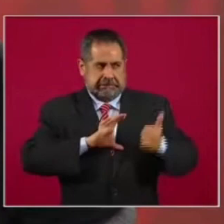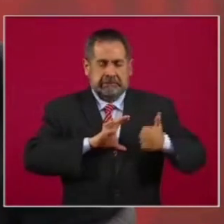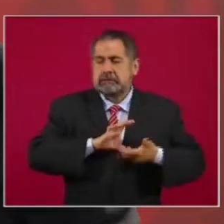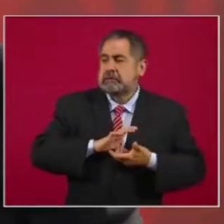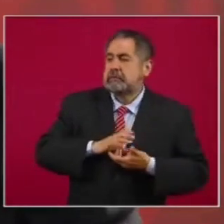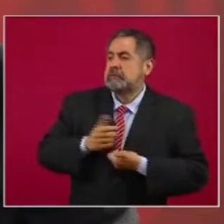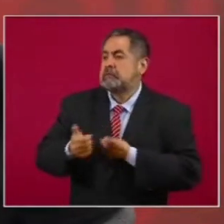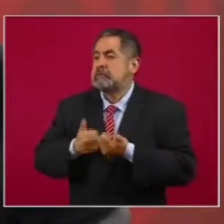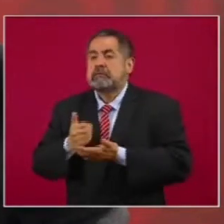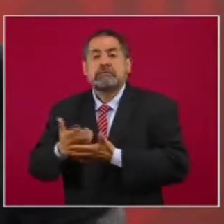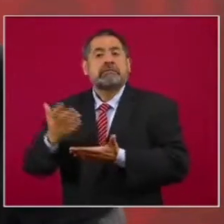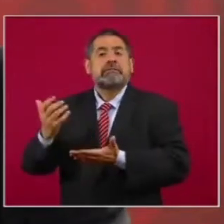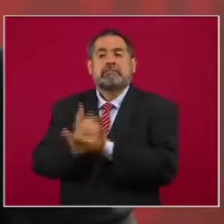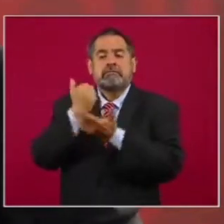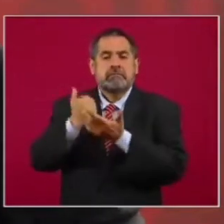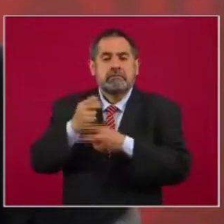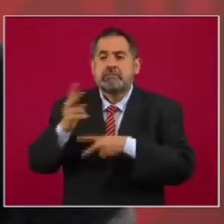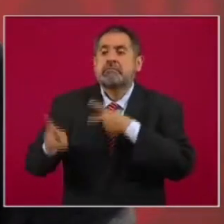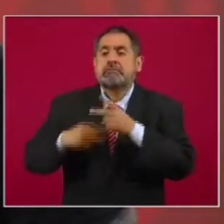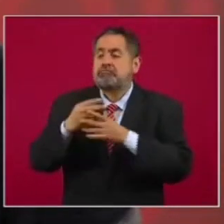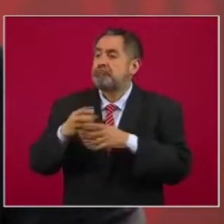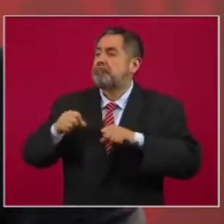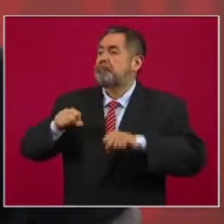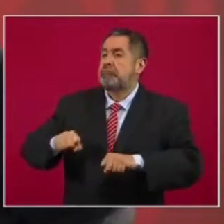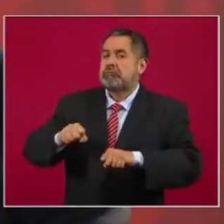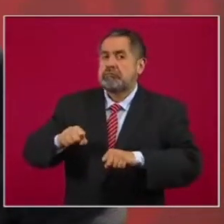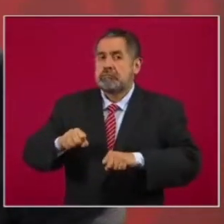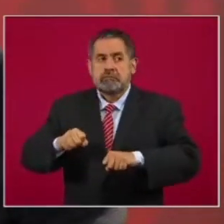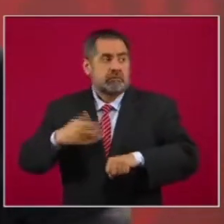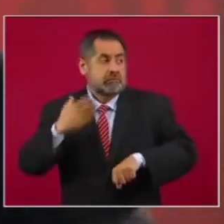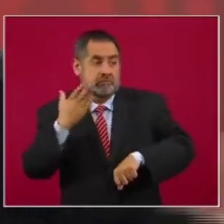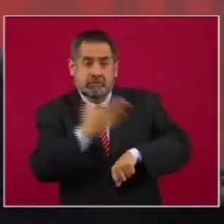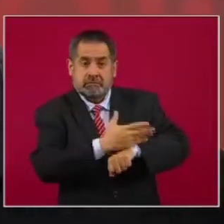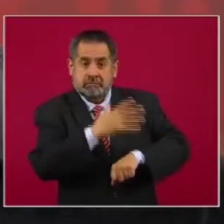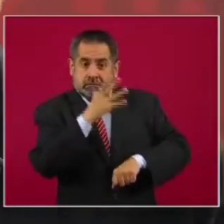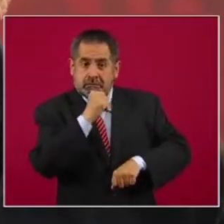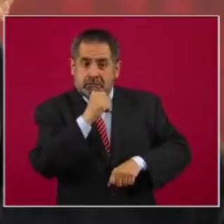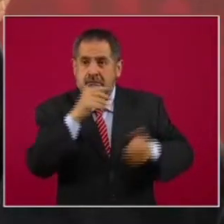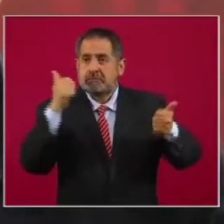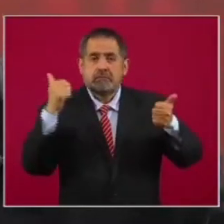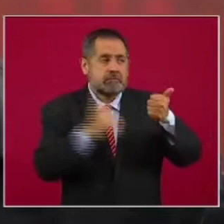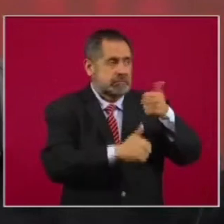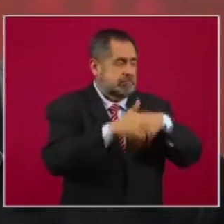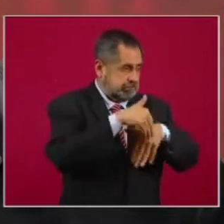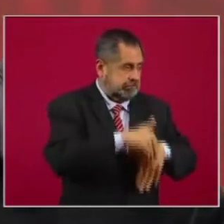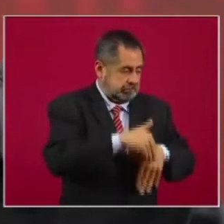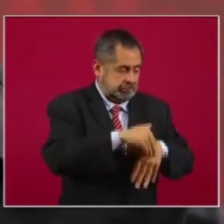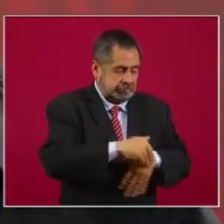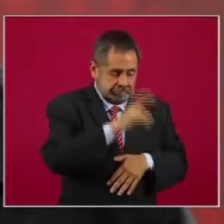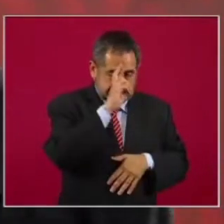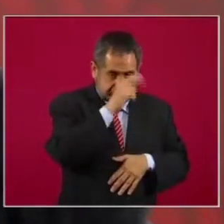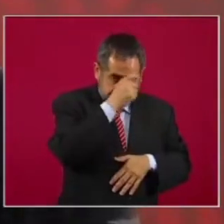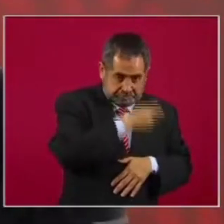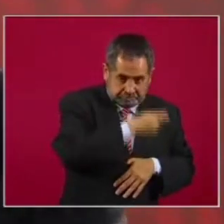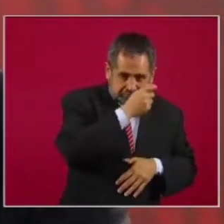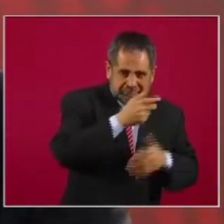o de la delincuencia organizada. ¿Qué va a hacer cuando llega al cargo? Pues servirle a esos